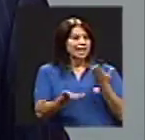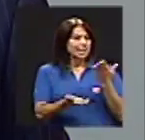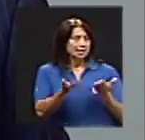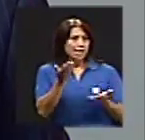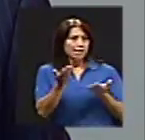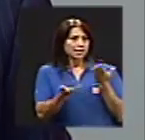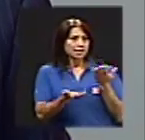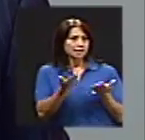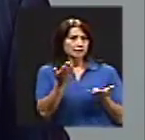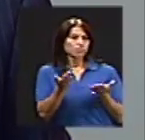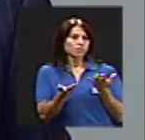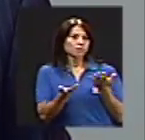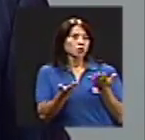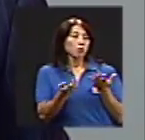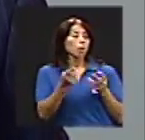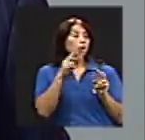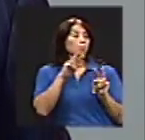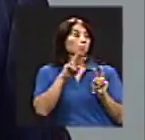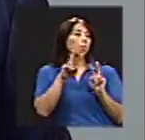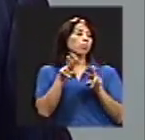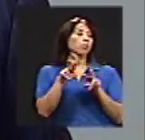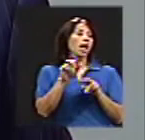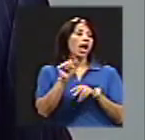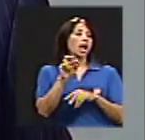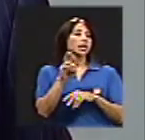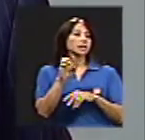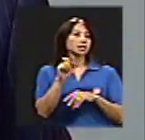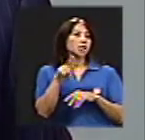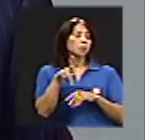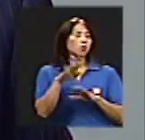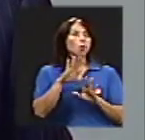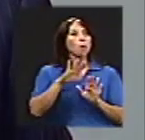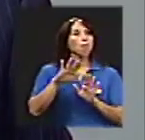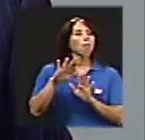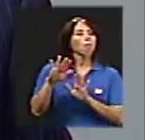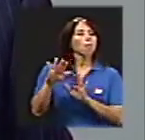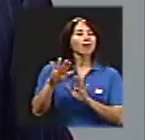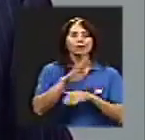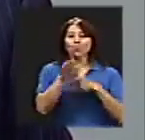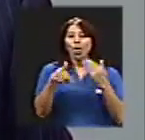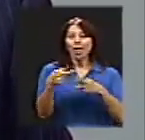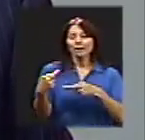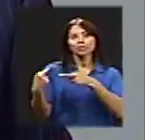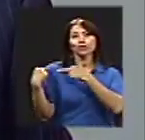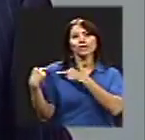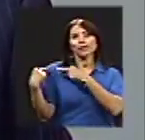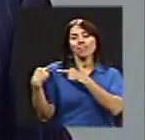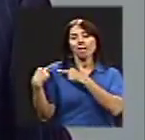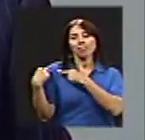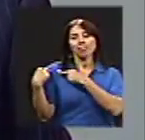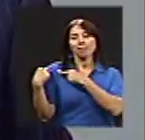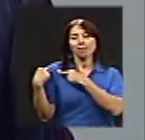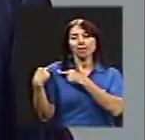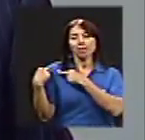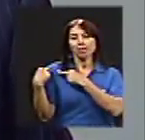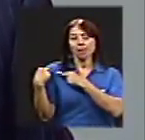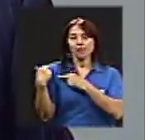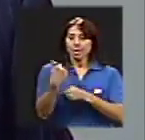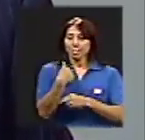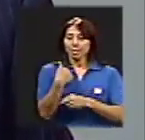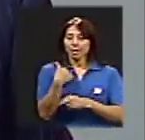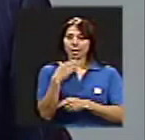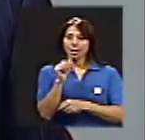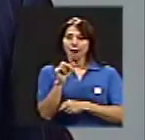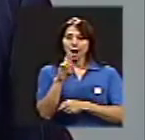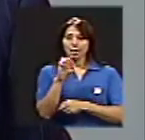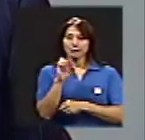dejado relativamente descuidado en ARECEP es toda la responsabilidad que compete a esta institución en términos